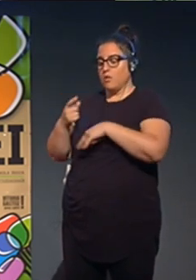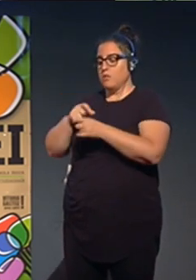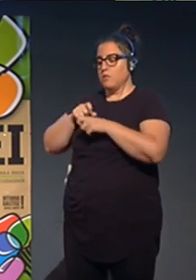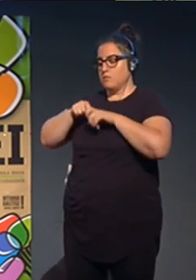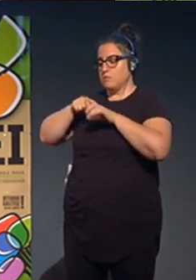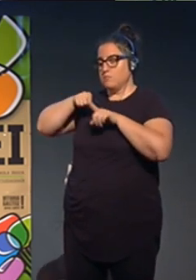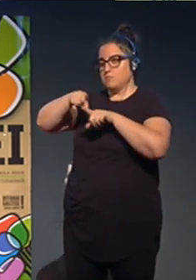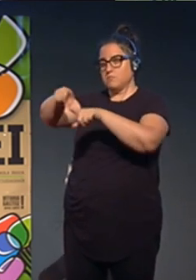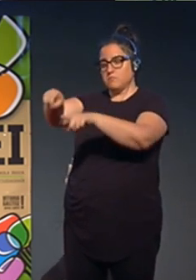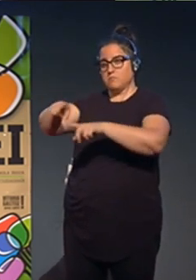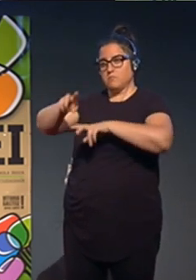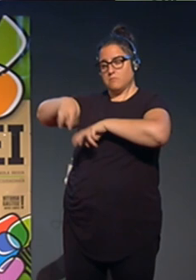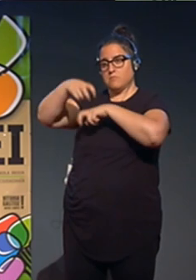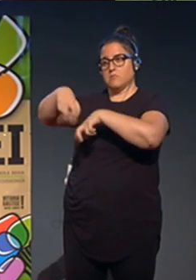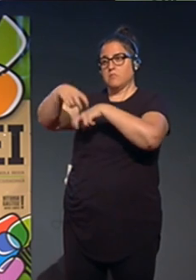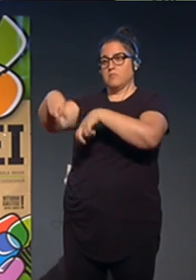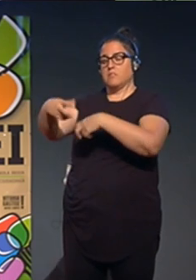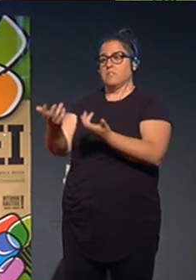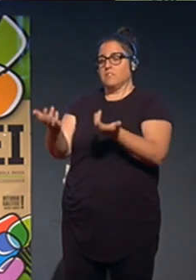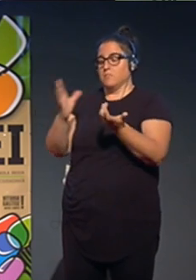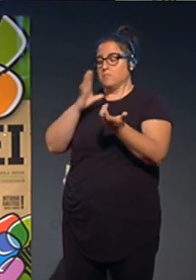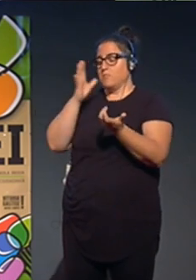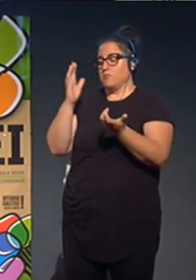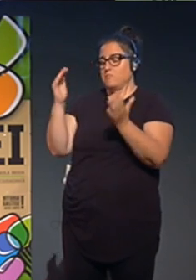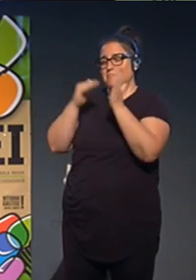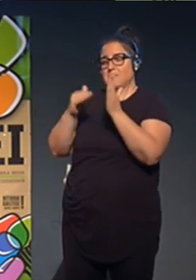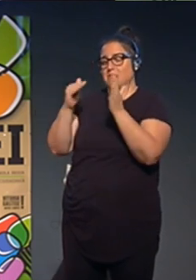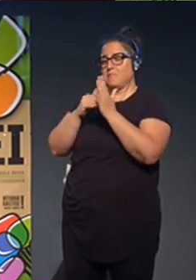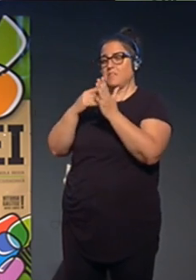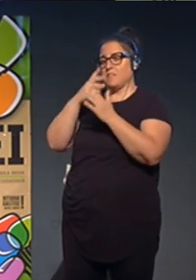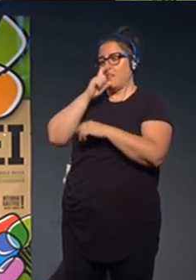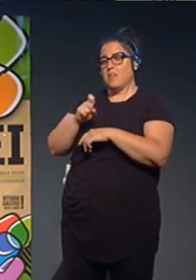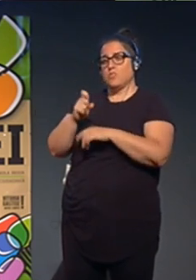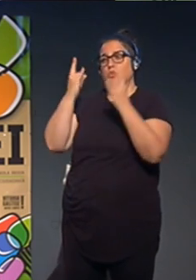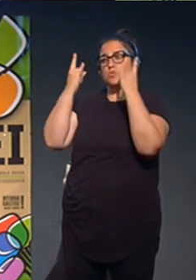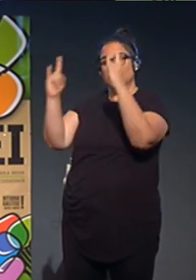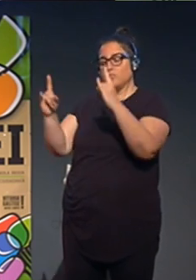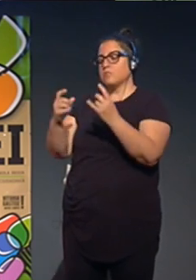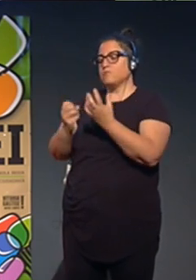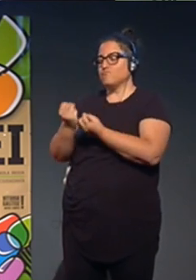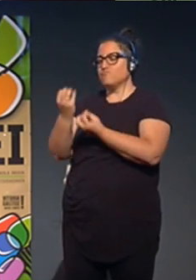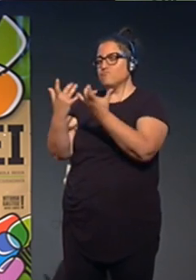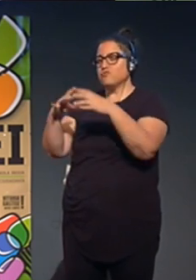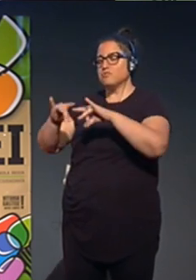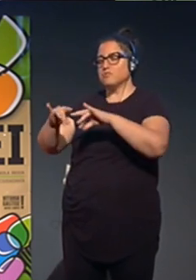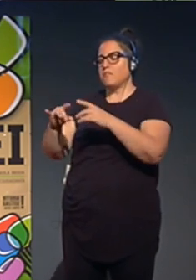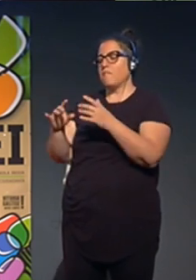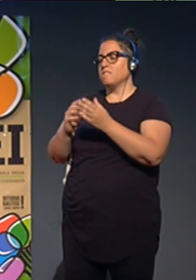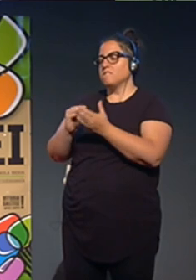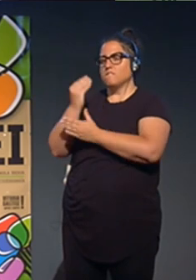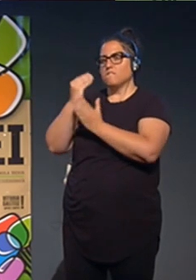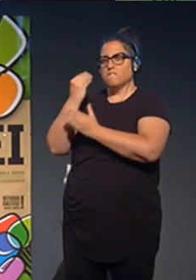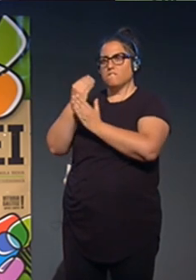tiene una gran cantidad de materia orgánica porque ha estado durante milenios con bosque se siembra soja es sumamente productivo